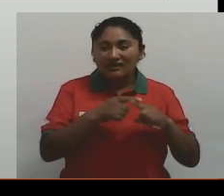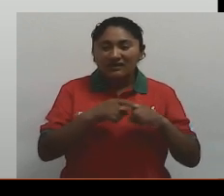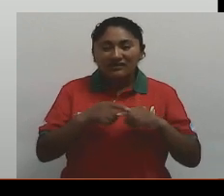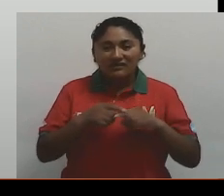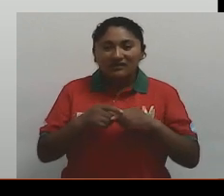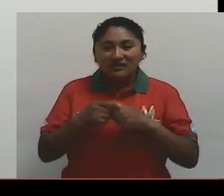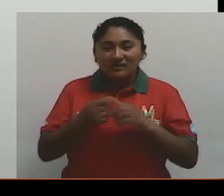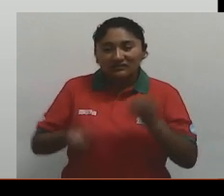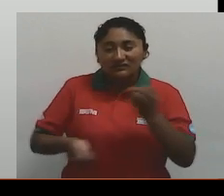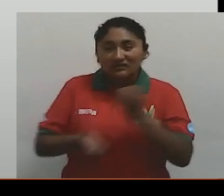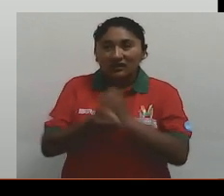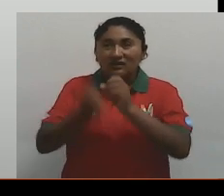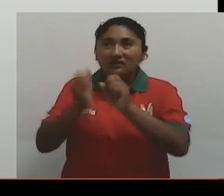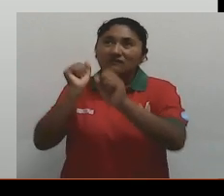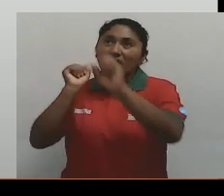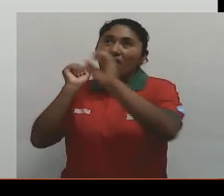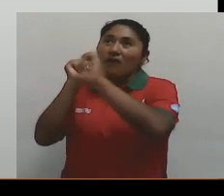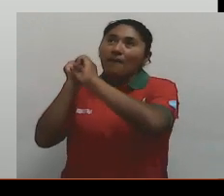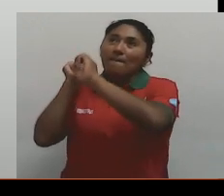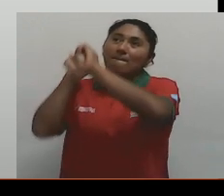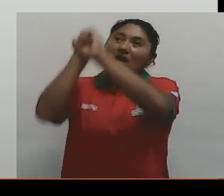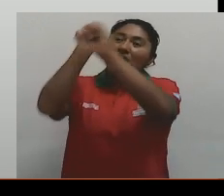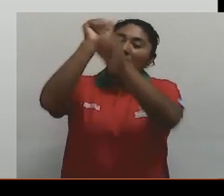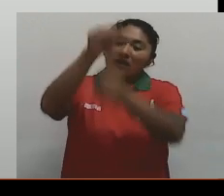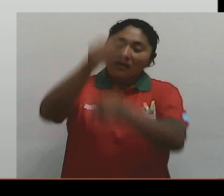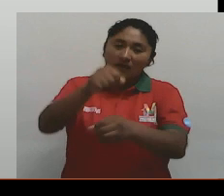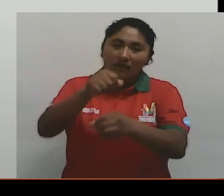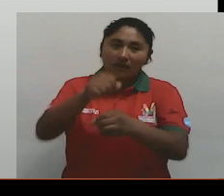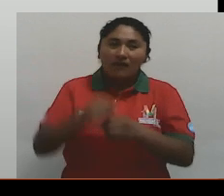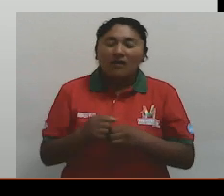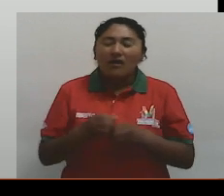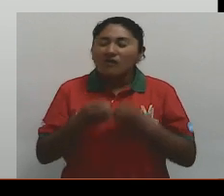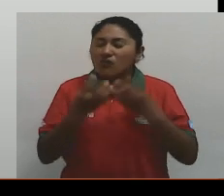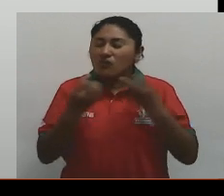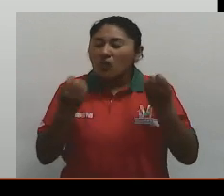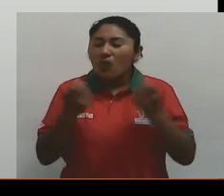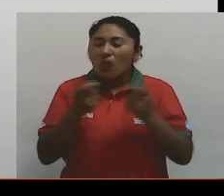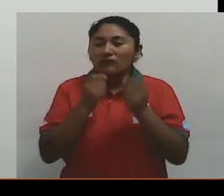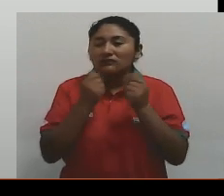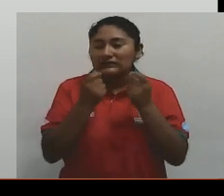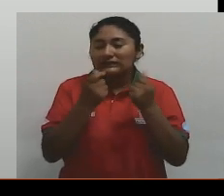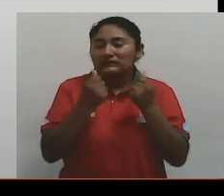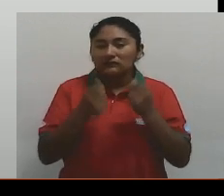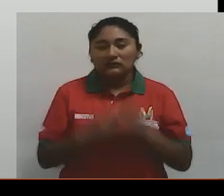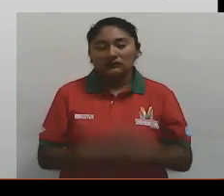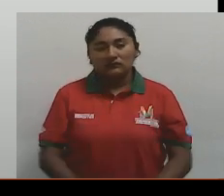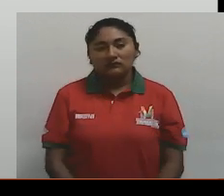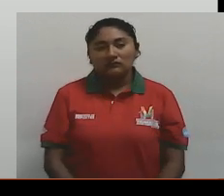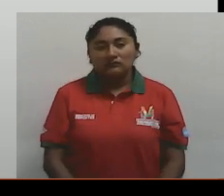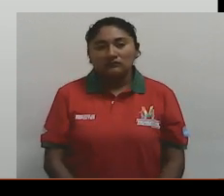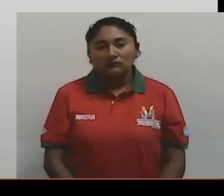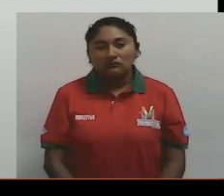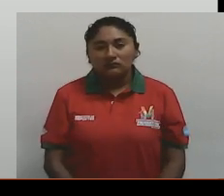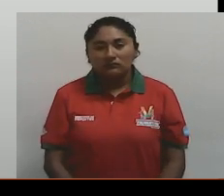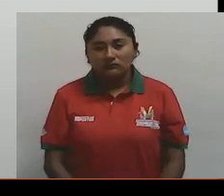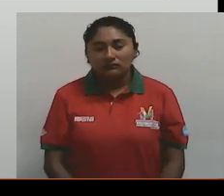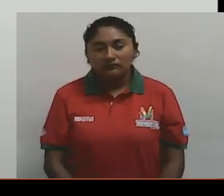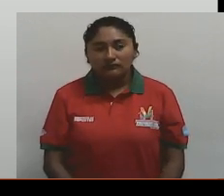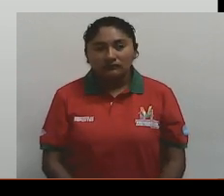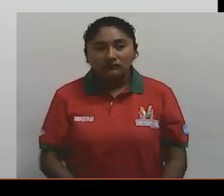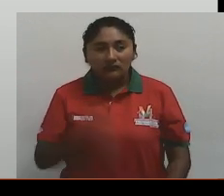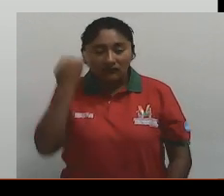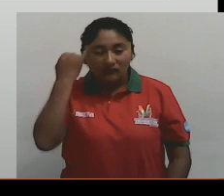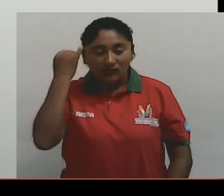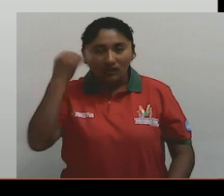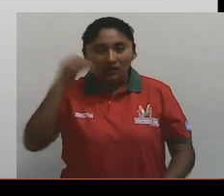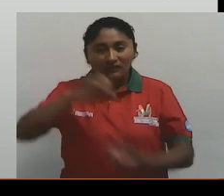hasta alcanzar una velocidad de hasta 145 kilómetros por hora. El concepto de la rotación está arraigado para permitir